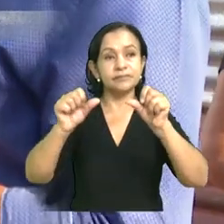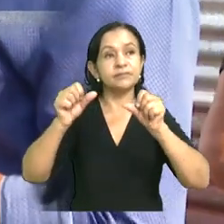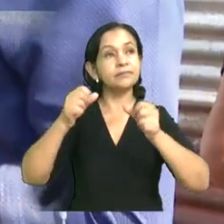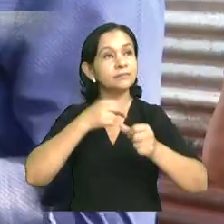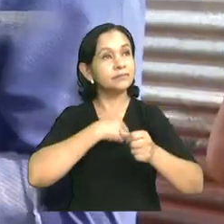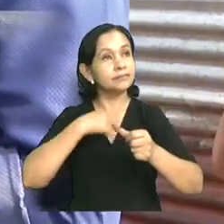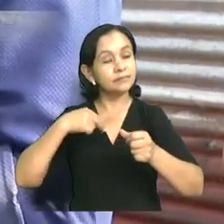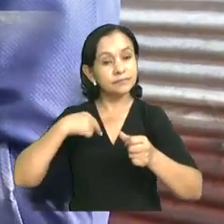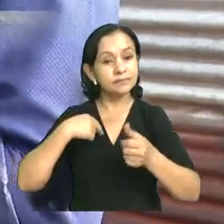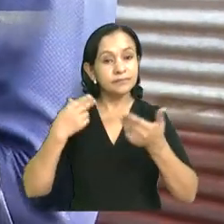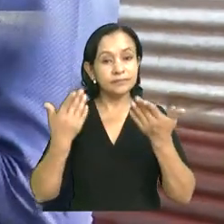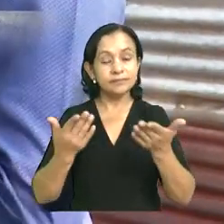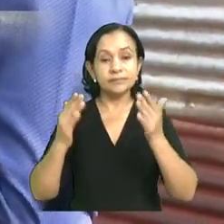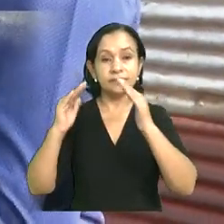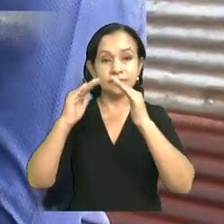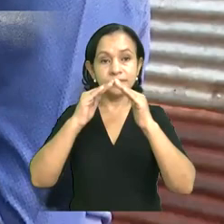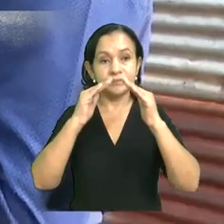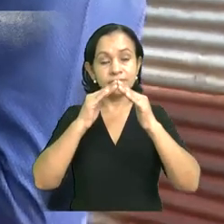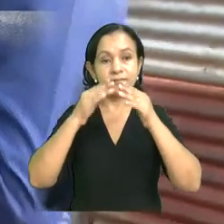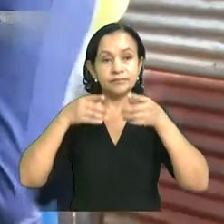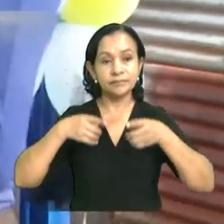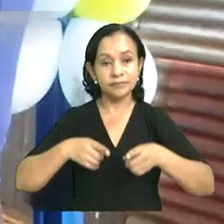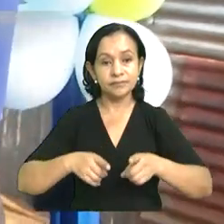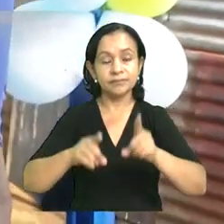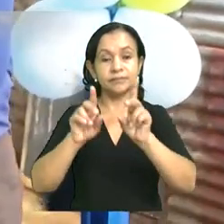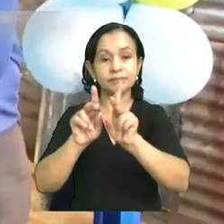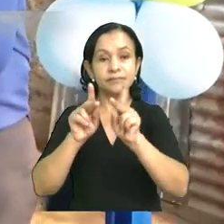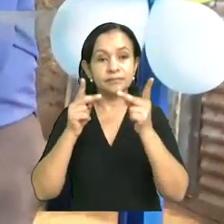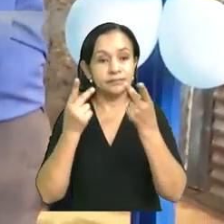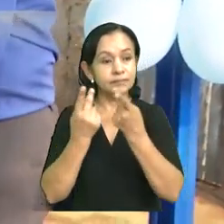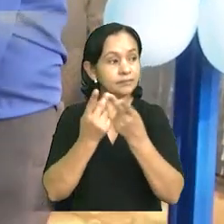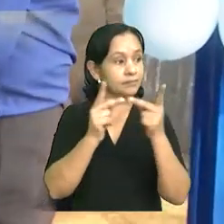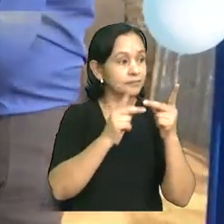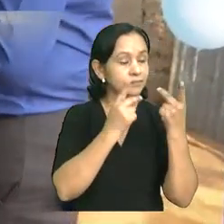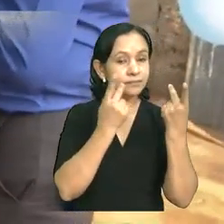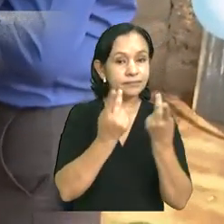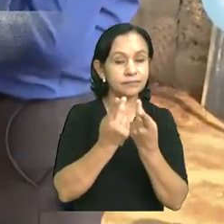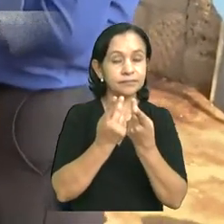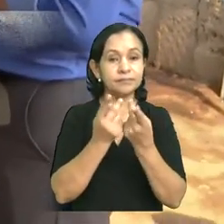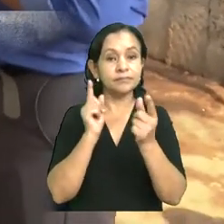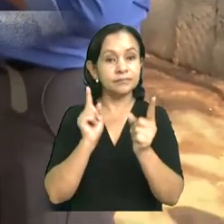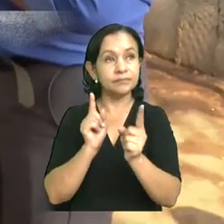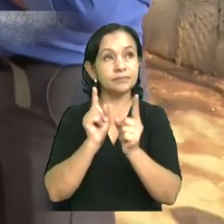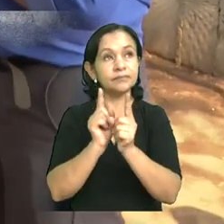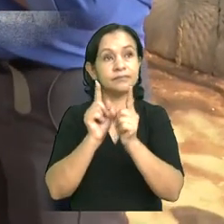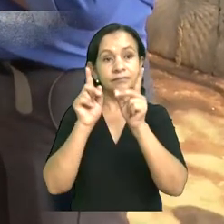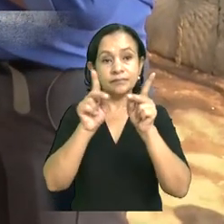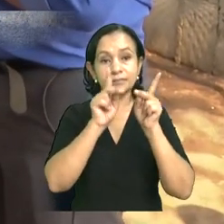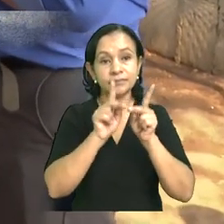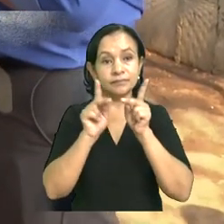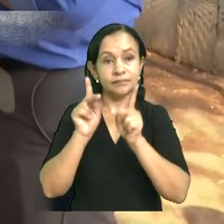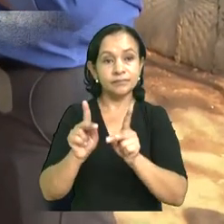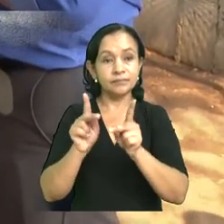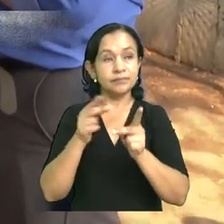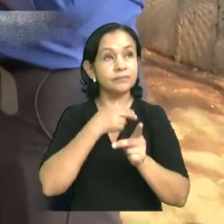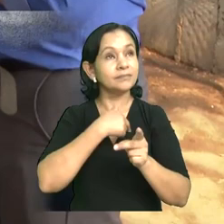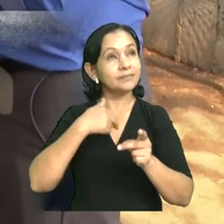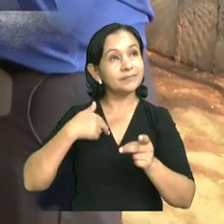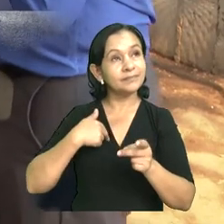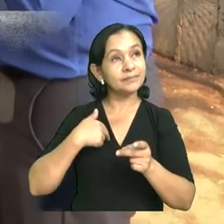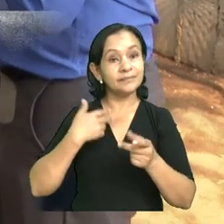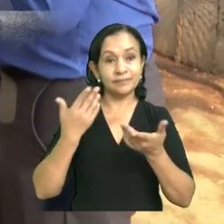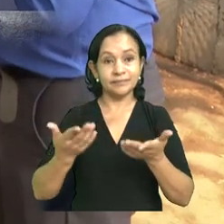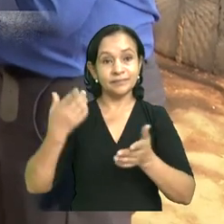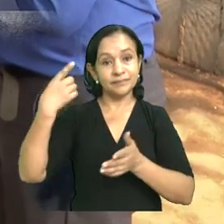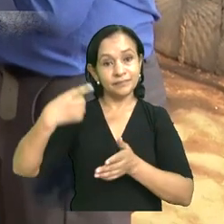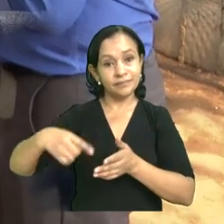proceso de vivienda digna para nuestro pueblo. Al respecto nos encontramos con uno de los protagonistas que hoy precisamente está siendo